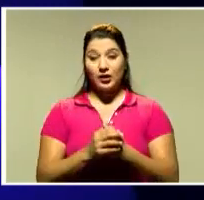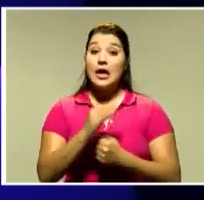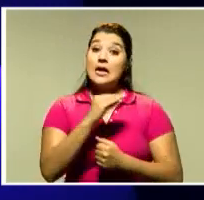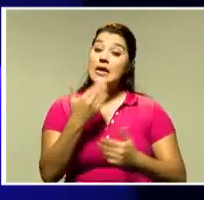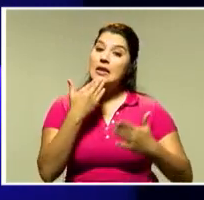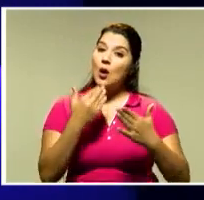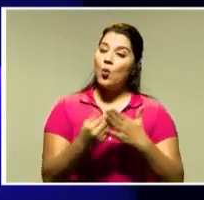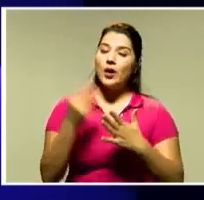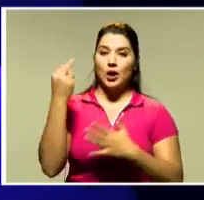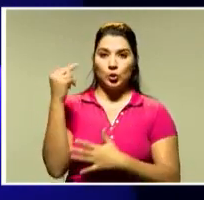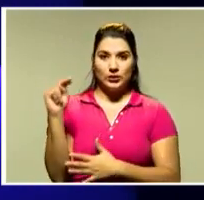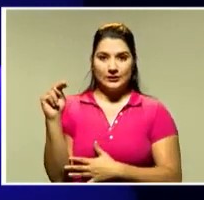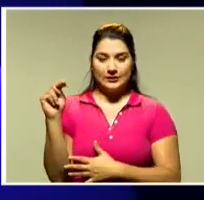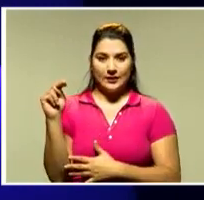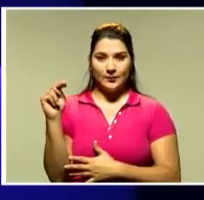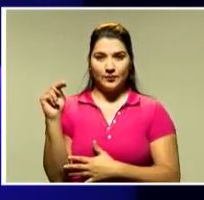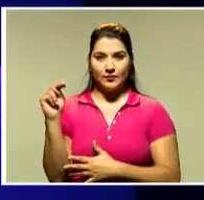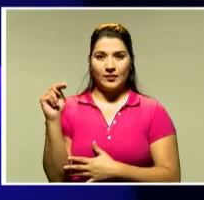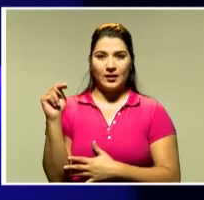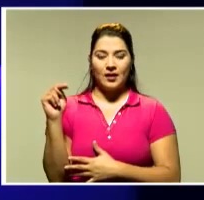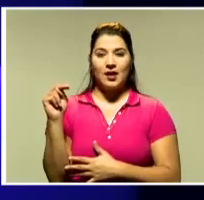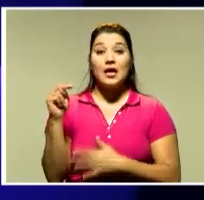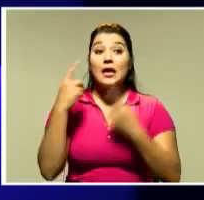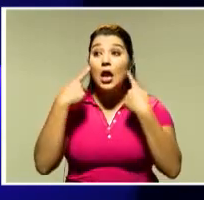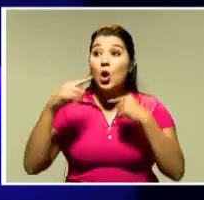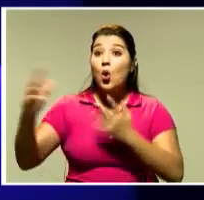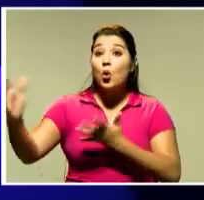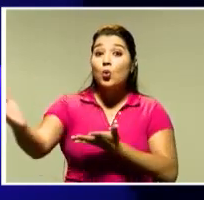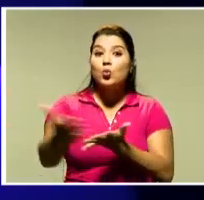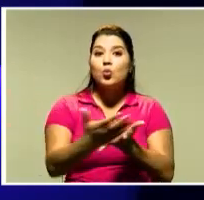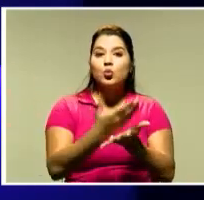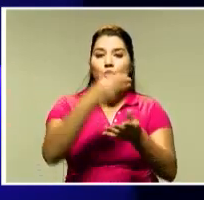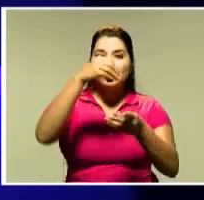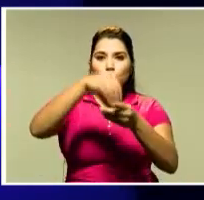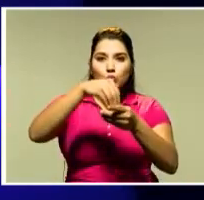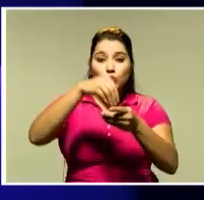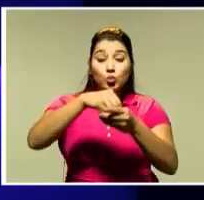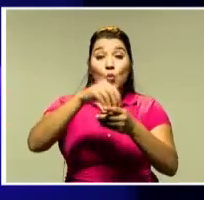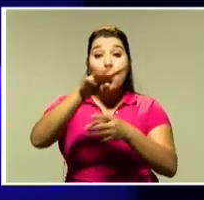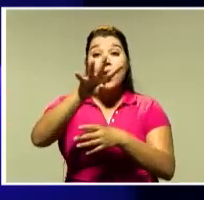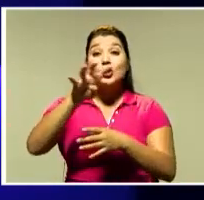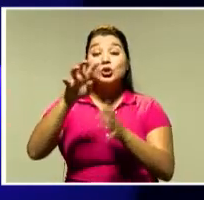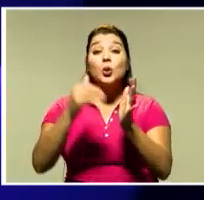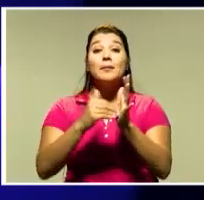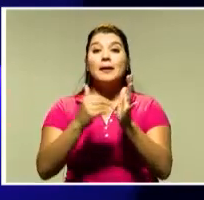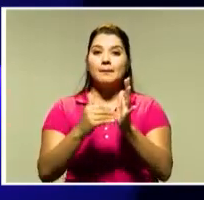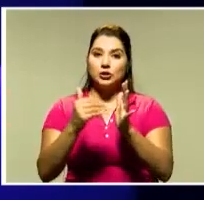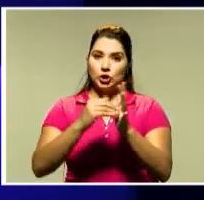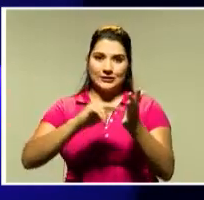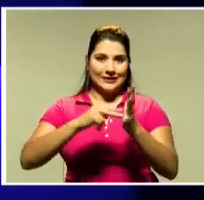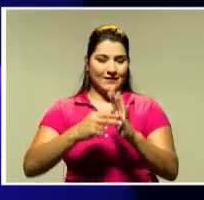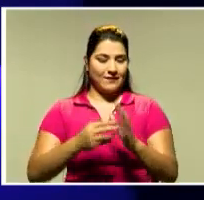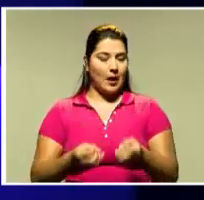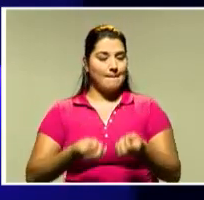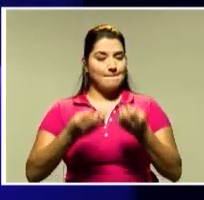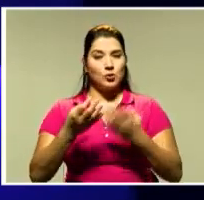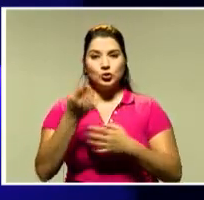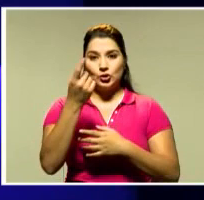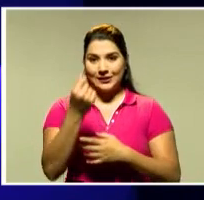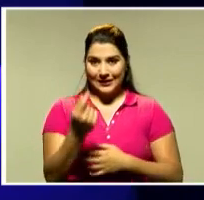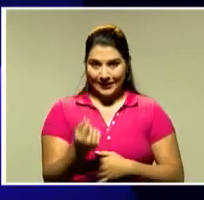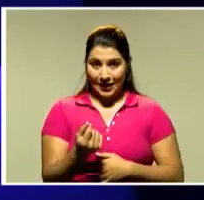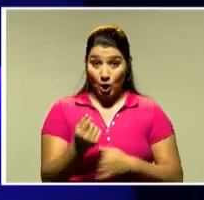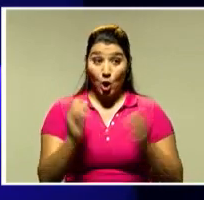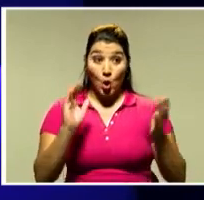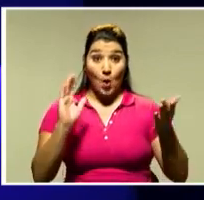buena noticia es que hay una recaudación de 400.000 millones, que es muchísimo en relación a